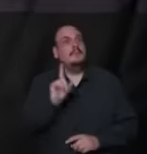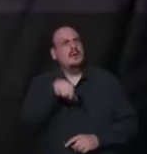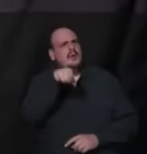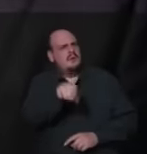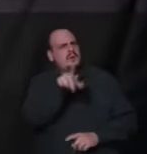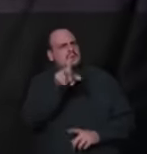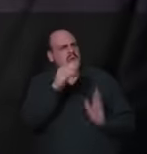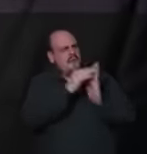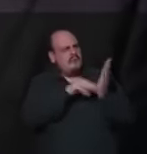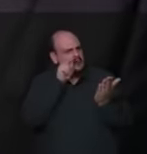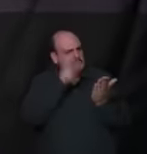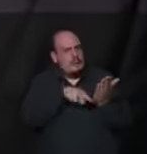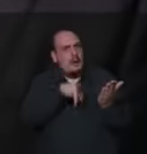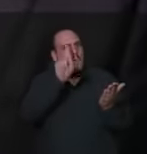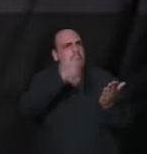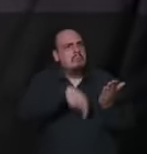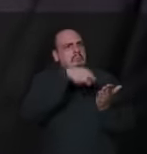leer los datos, Sergio.